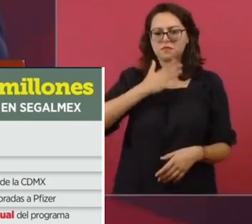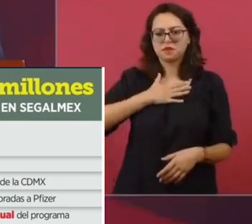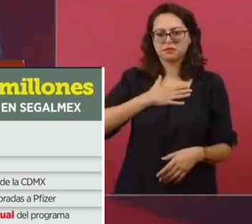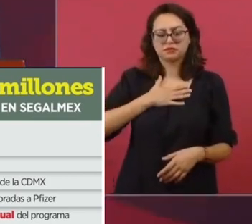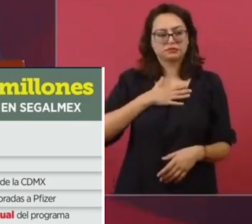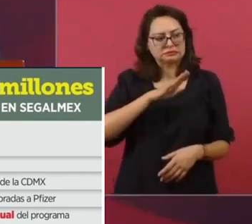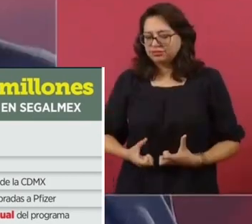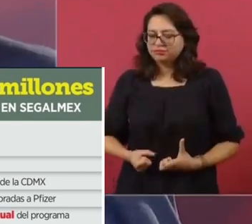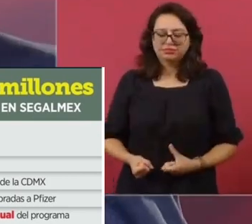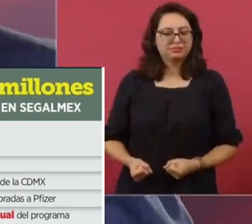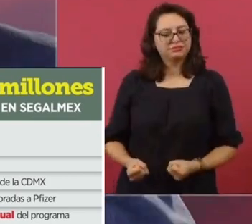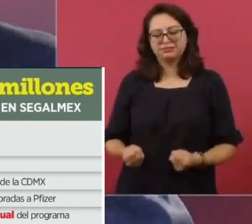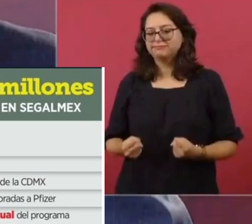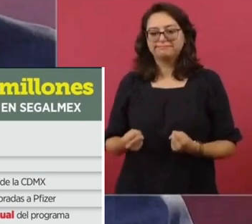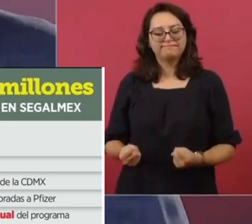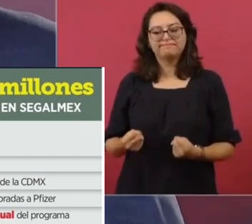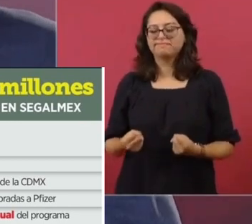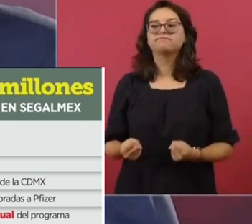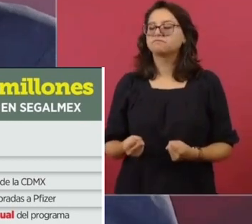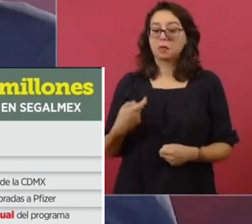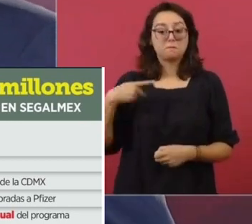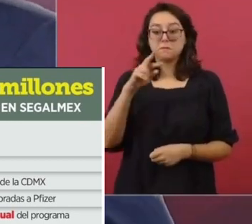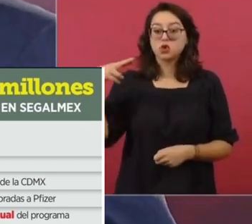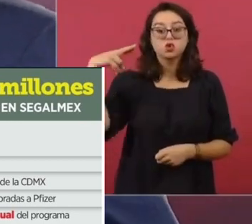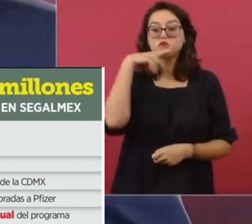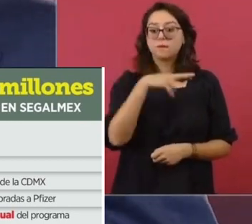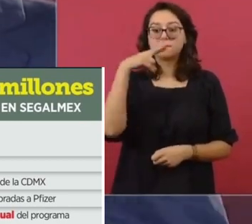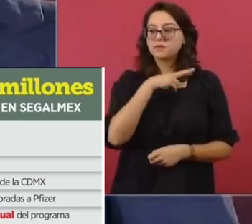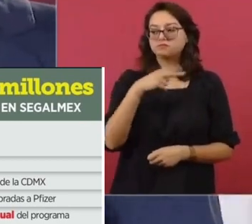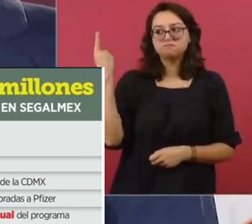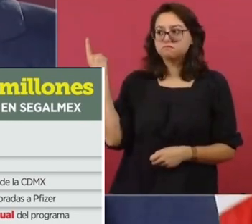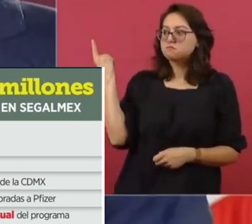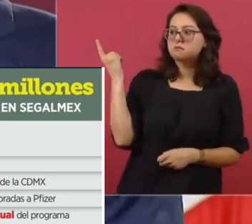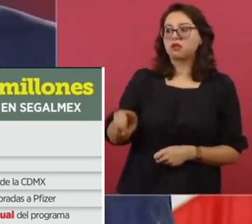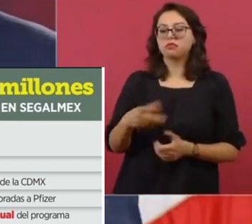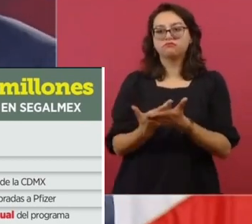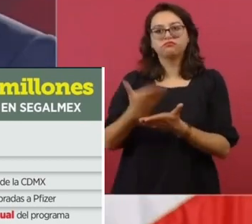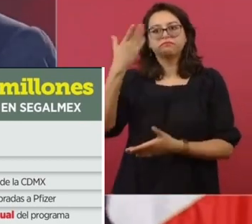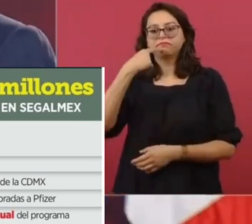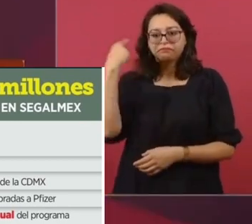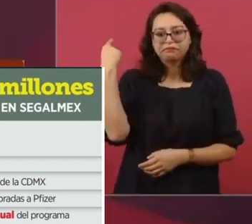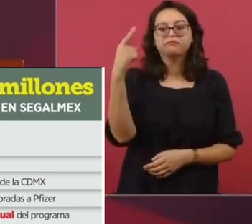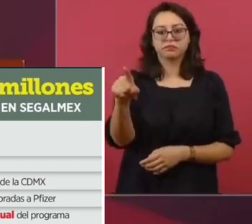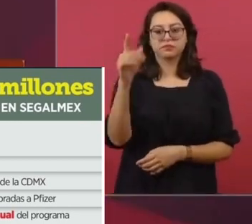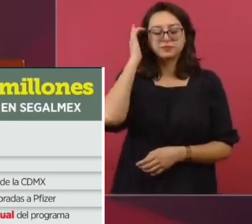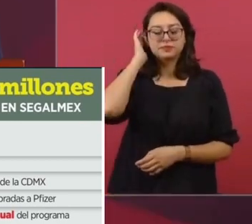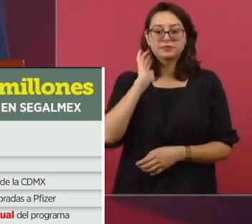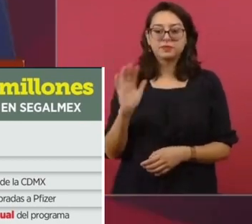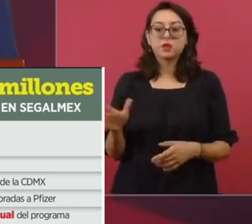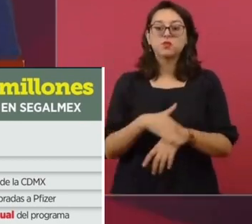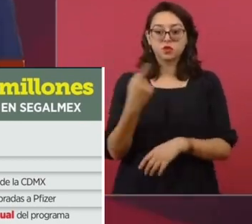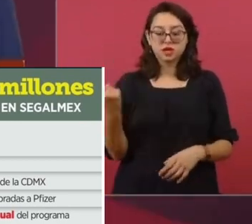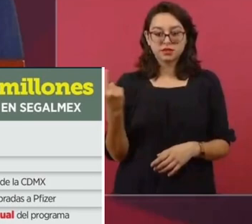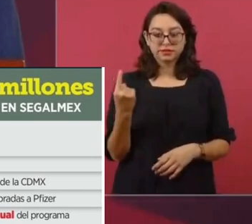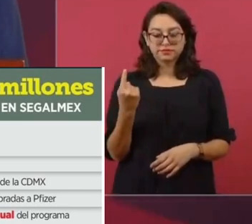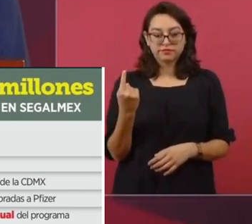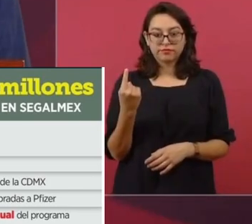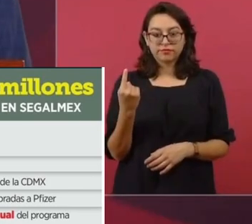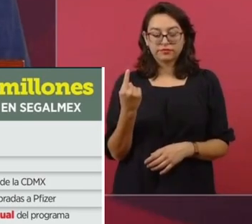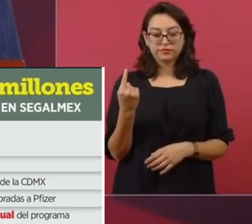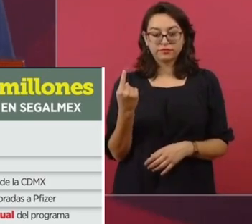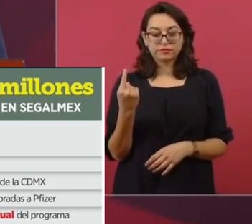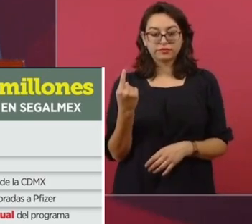presentara la denuncia y me dolió porque se trata de un sistema que creamos